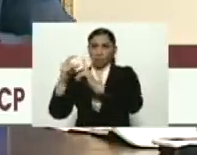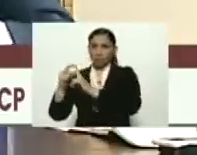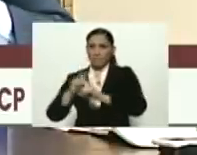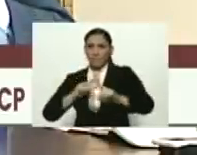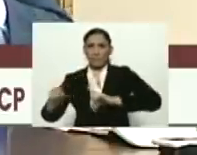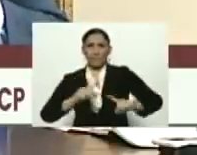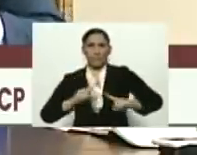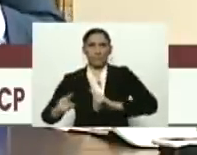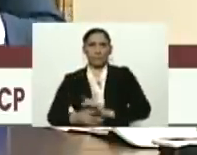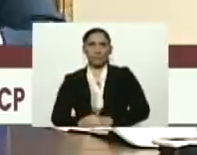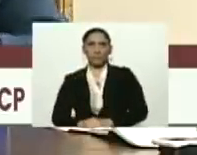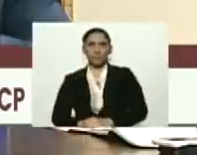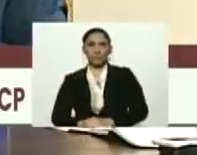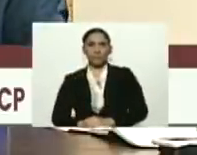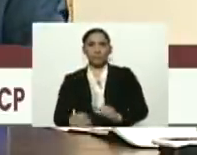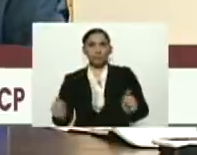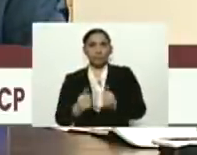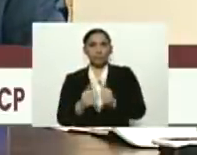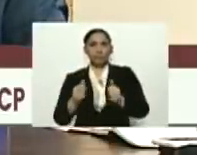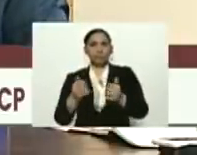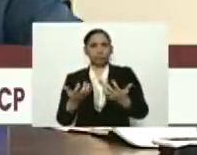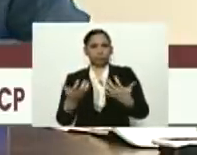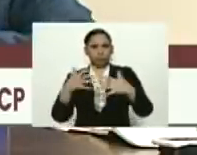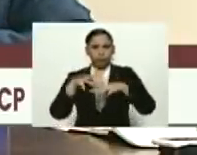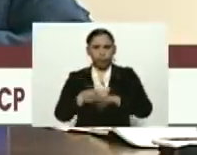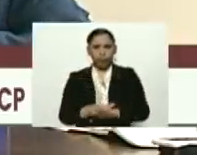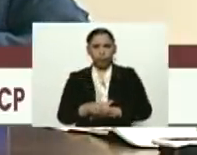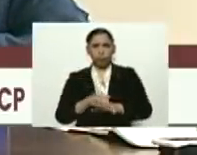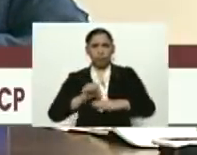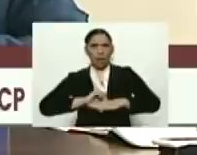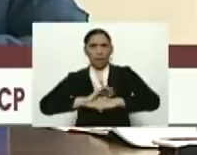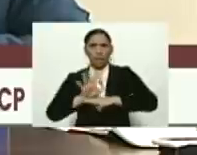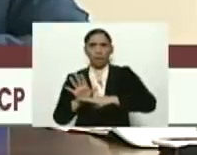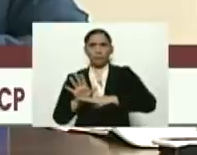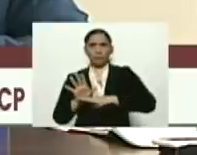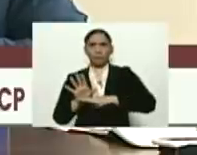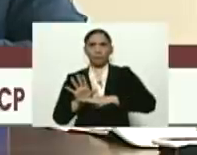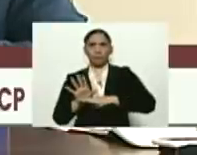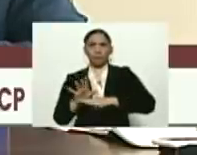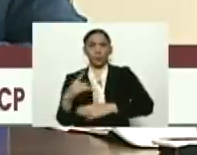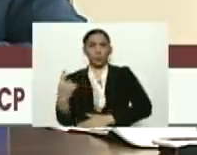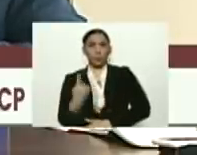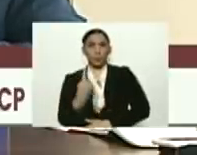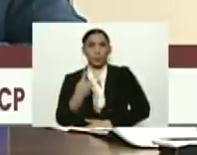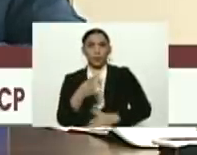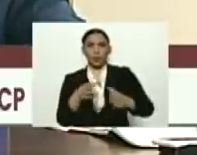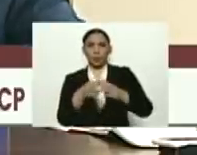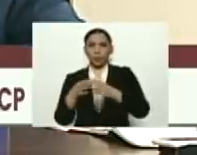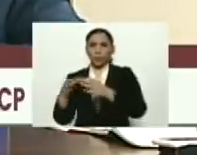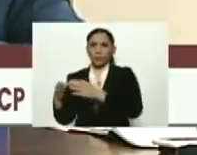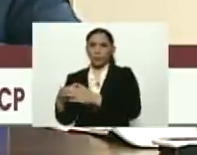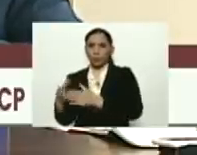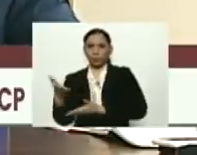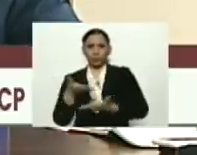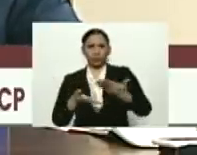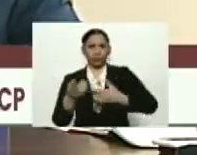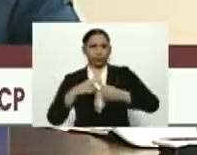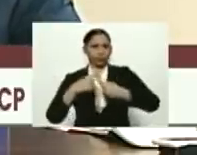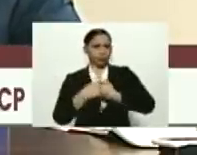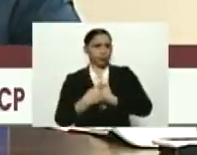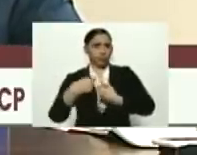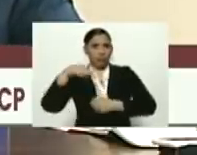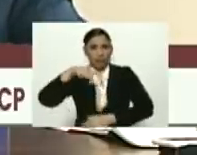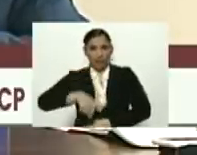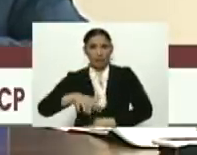acción con coherencia. El ALBA es la única agrupación multilateral de este